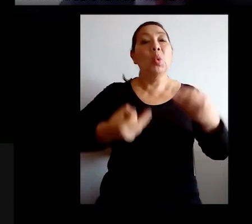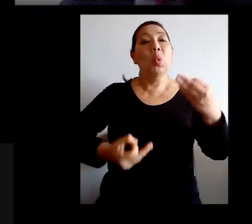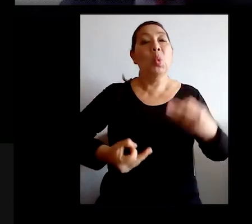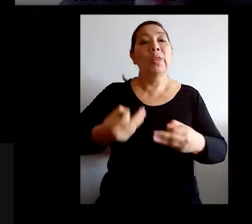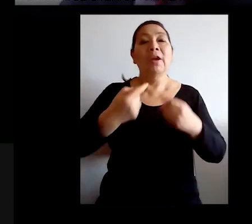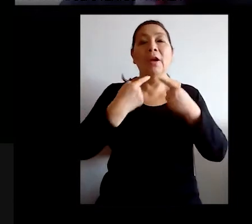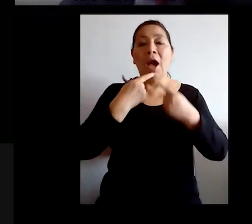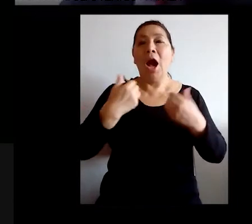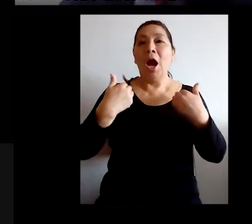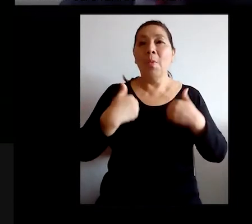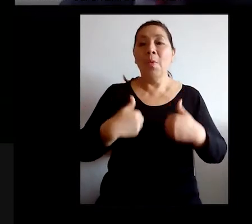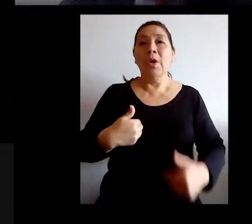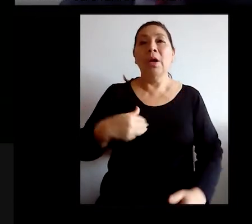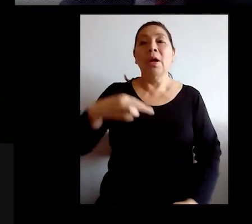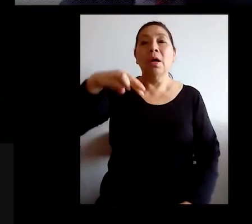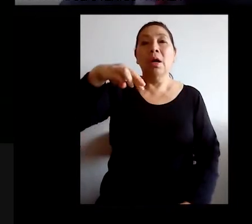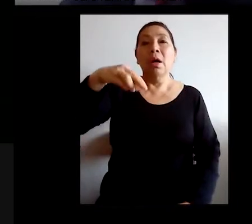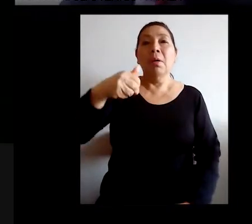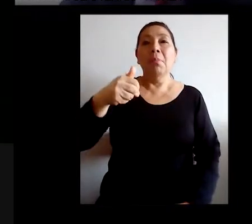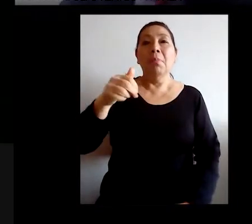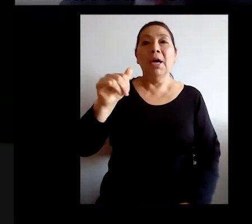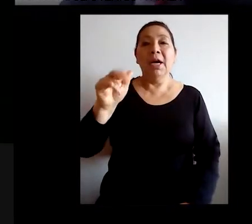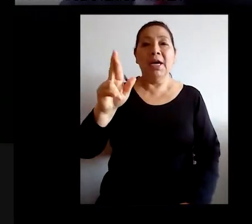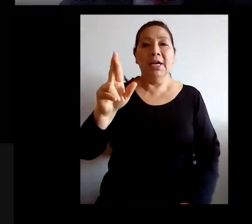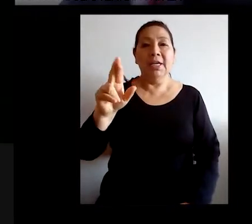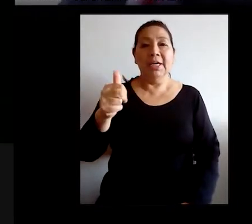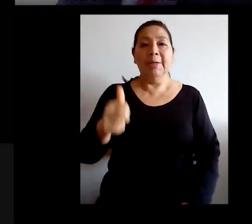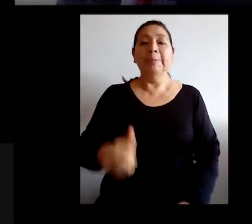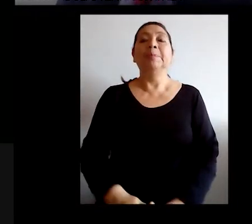solicitado informar la abogada Mayra Mercedes Choque Acuña.